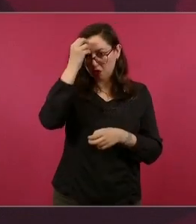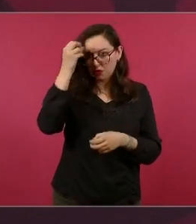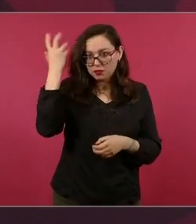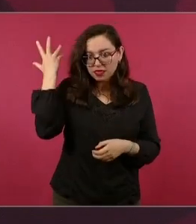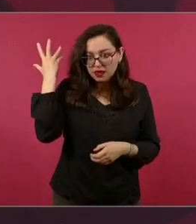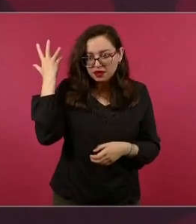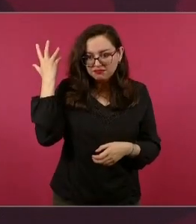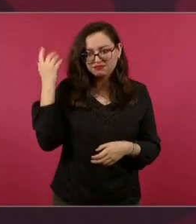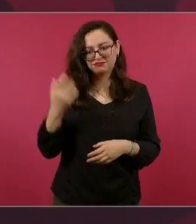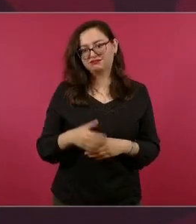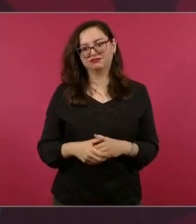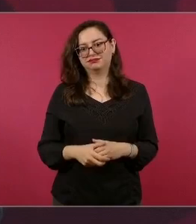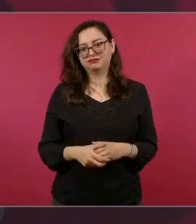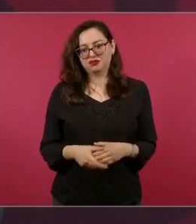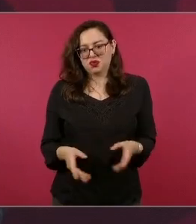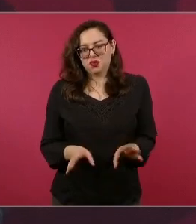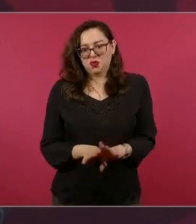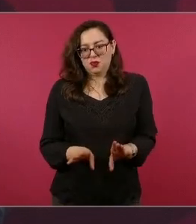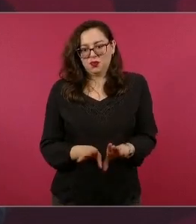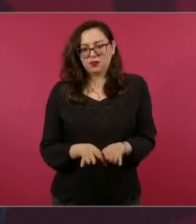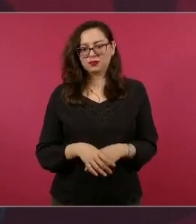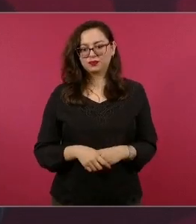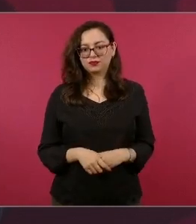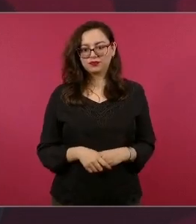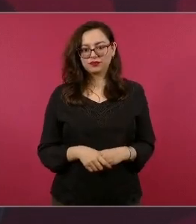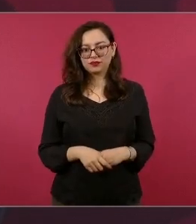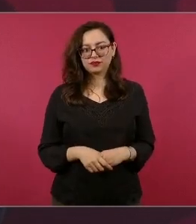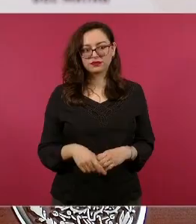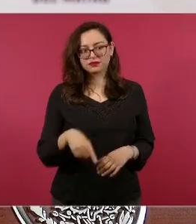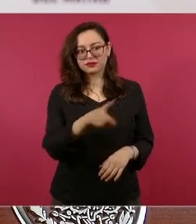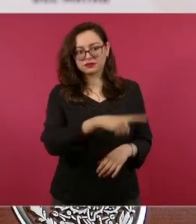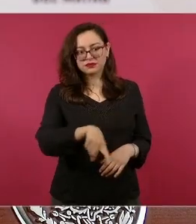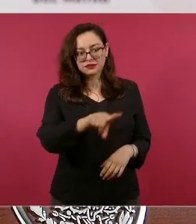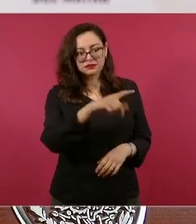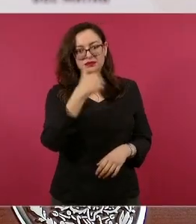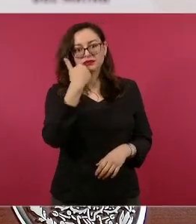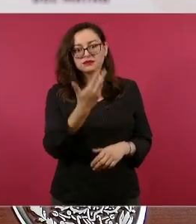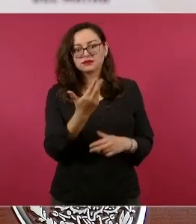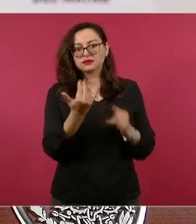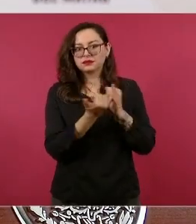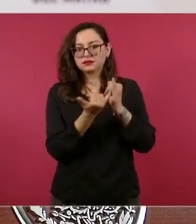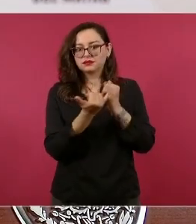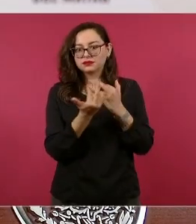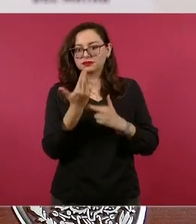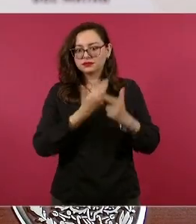quienes querían regresar,